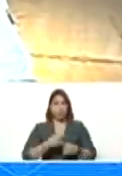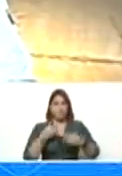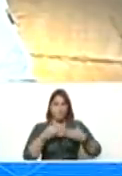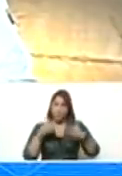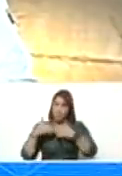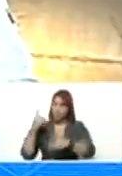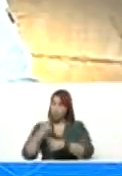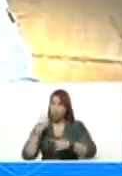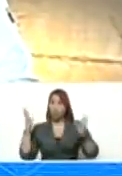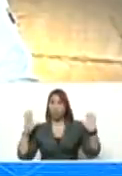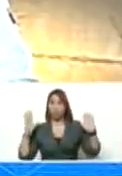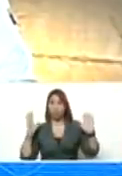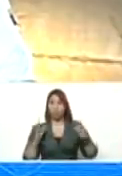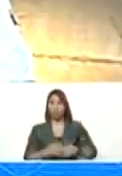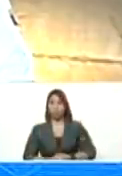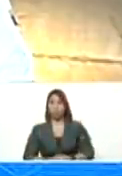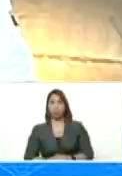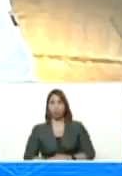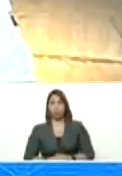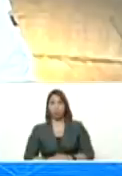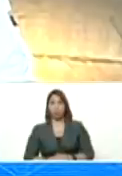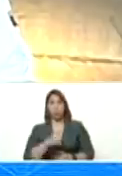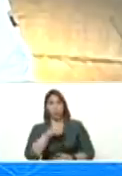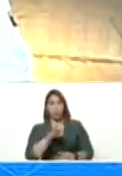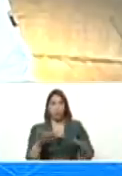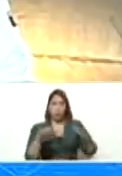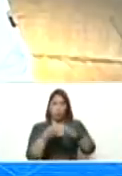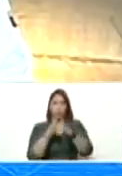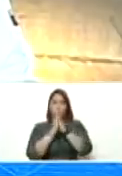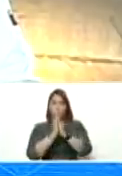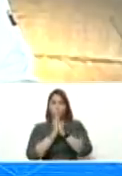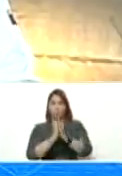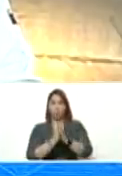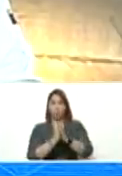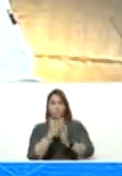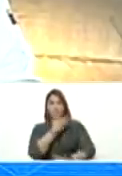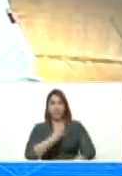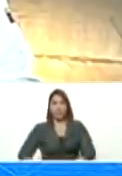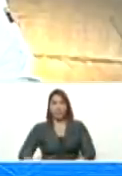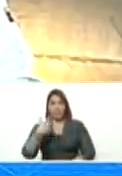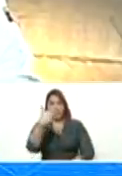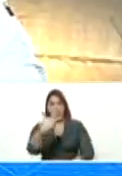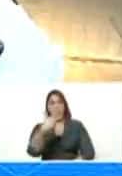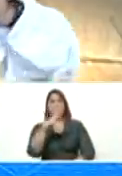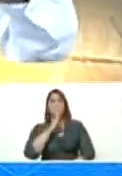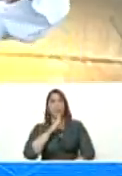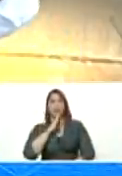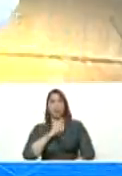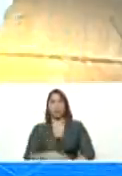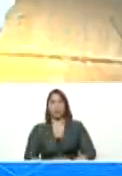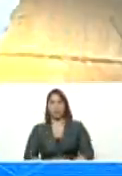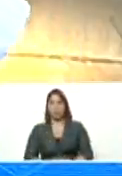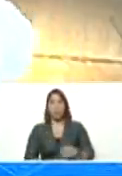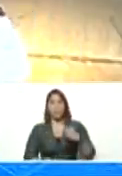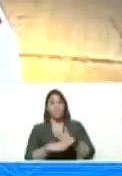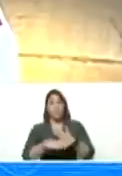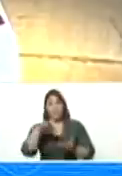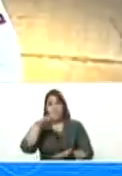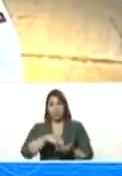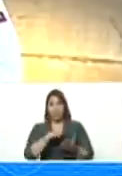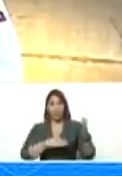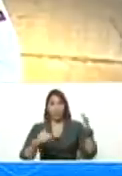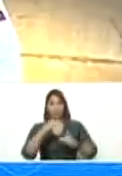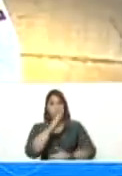garantizarlo. Usted me reúne a los presidentes de esos tres bancos y que vaya el Estado Mayor de los